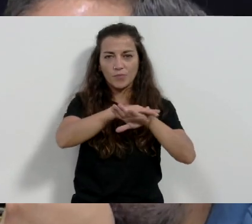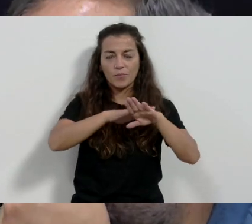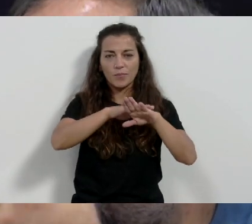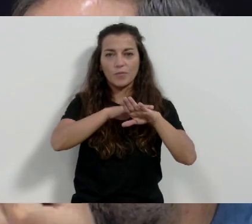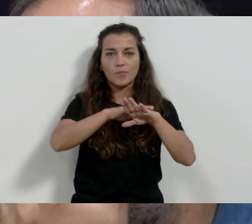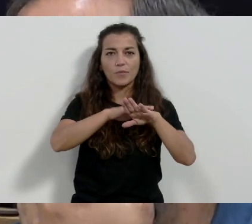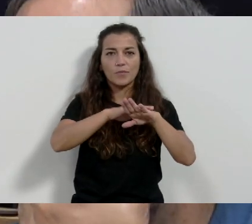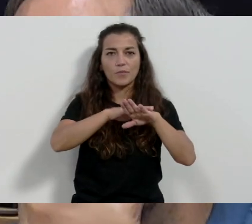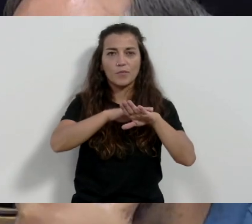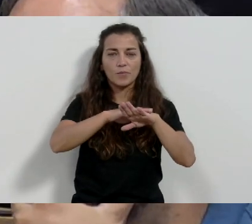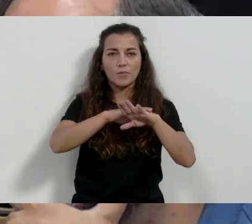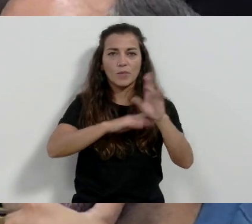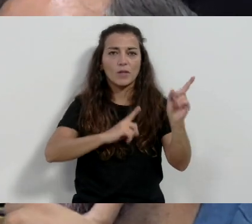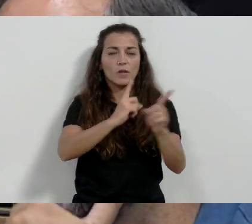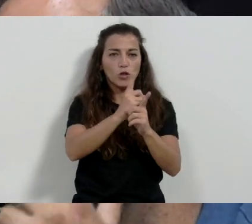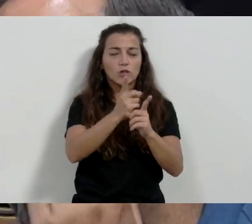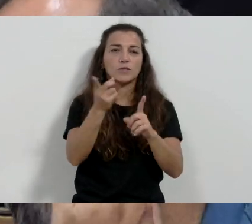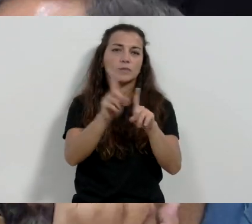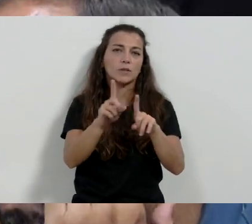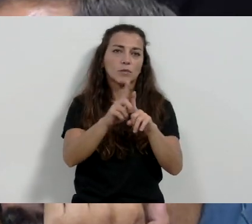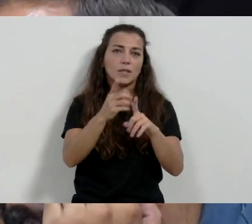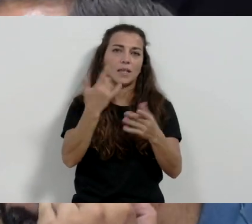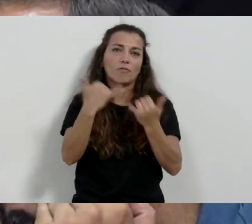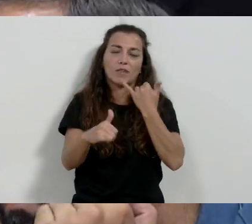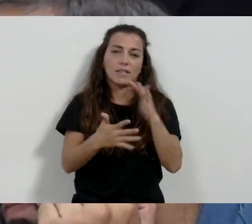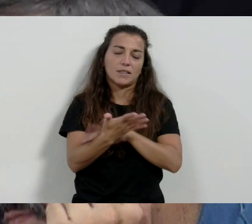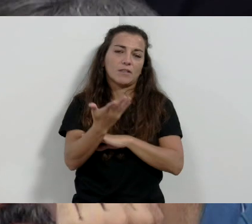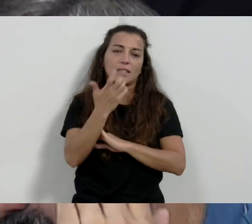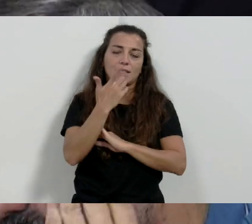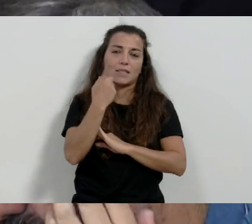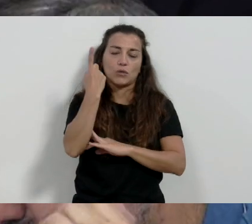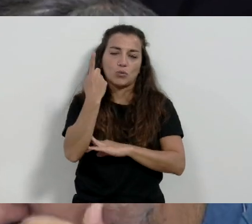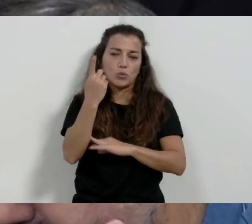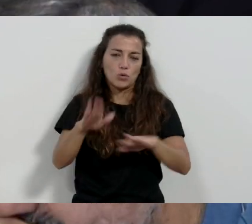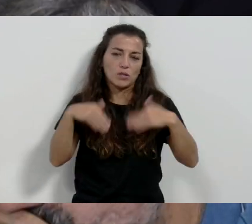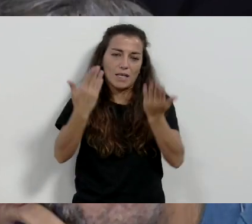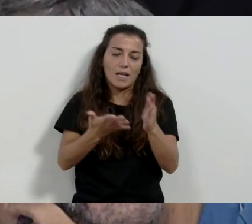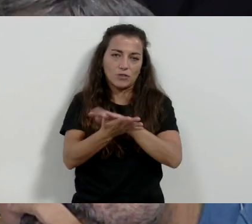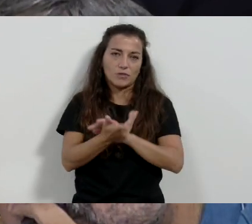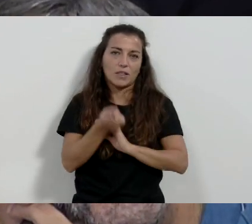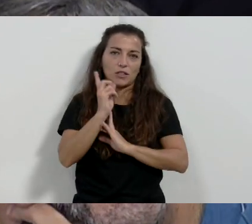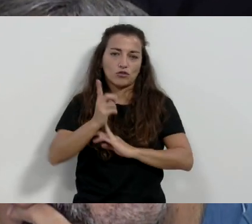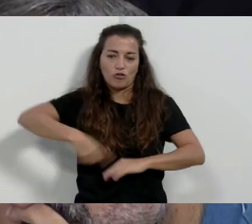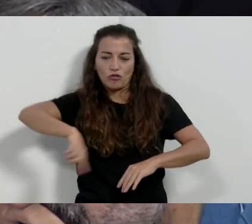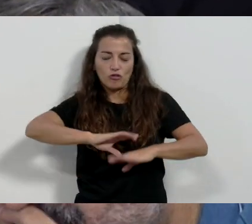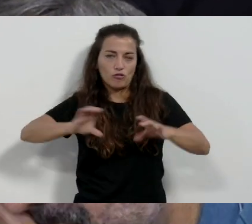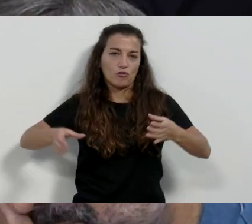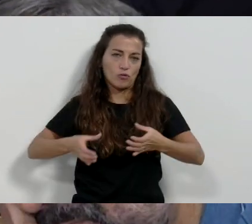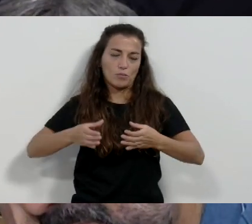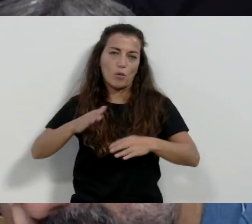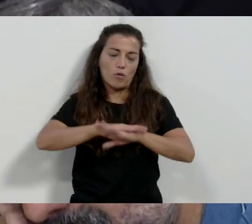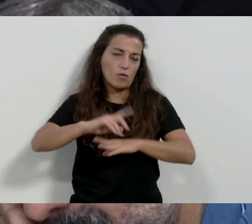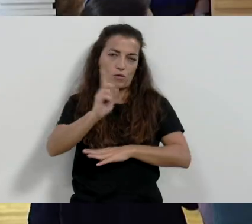regalos, porque al final somos todos ayuntamiento, también pediría ese esfuerzo usando este aplicativo, como digo,